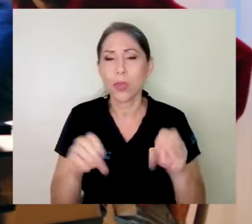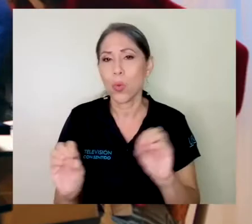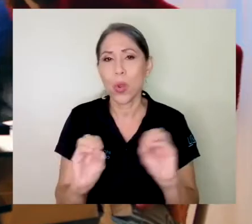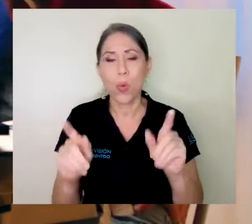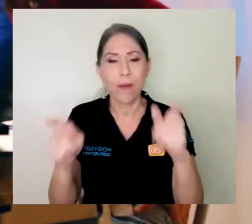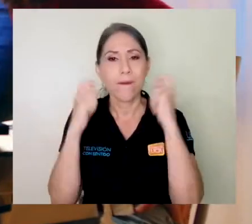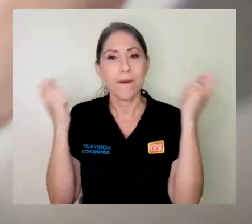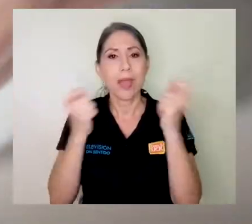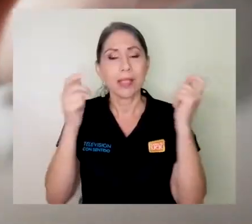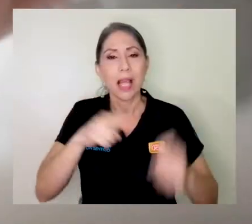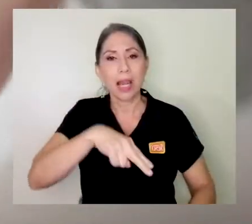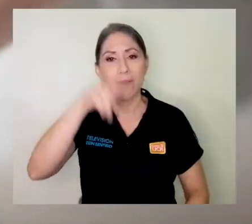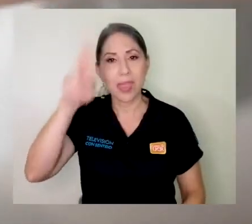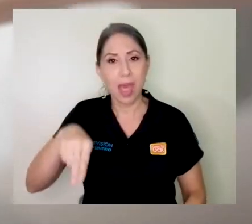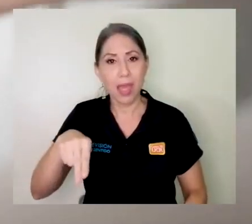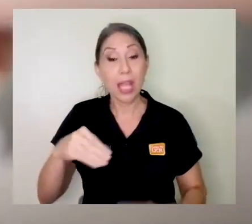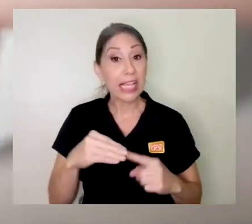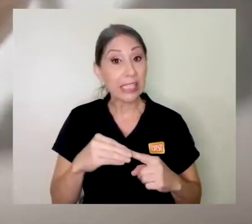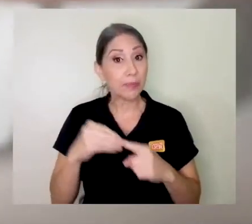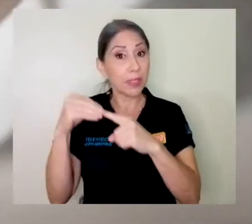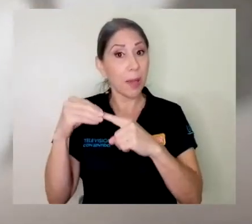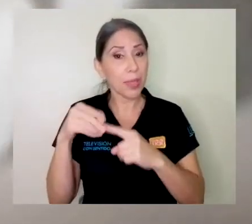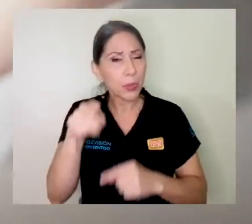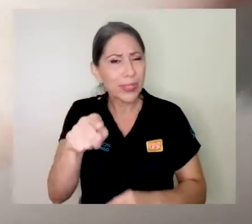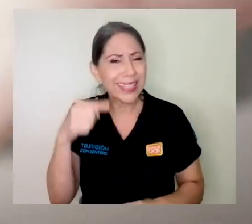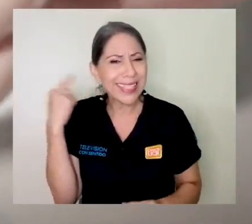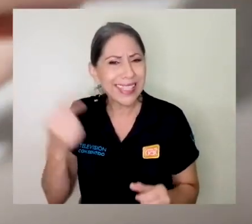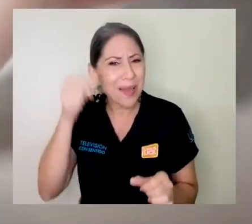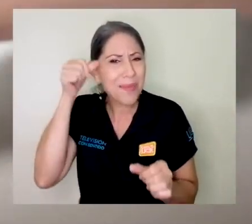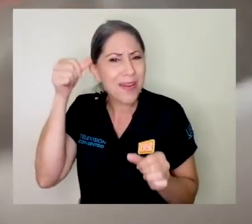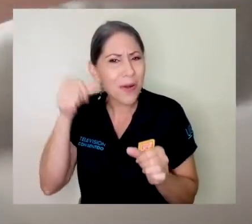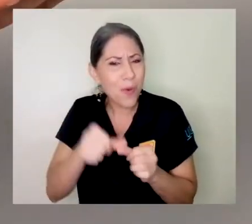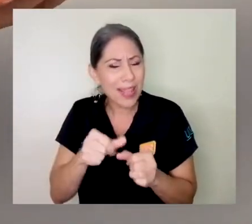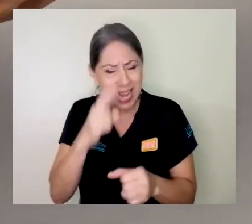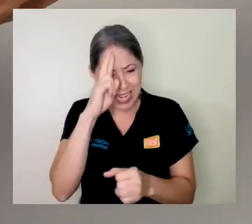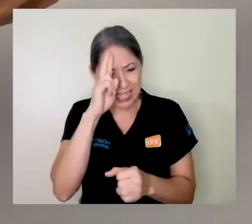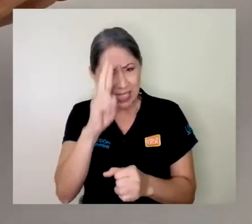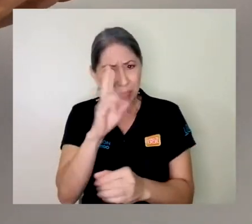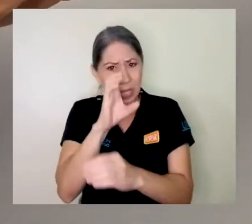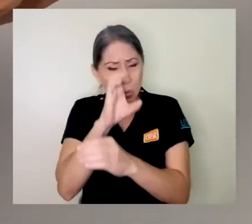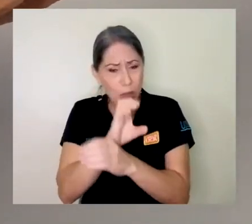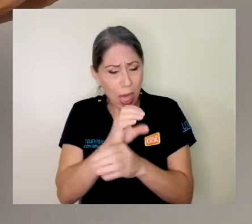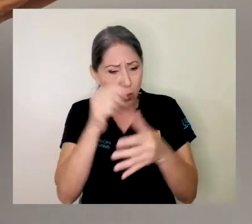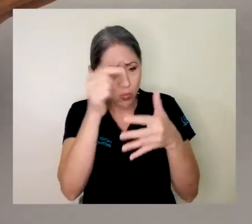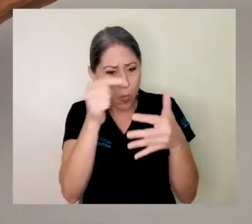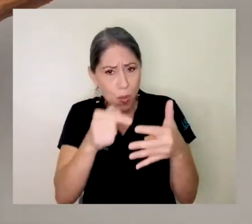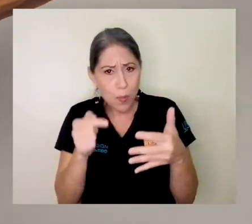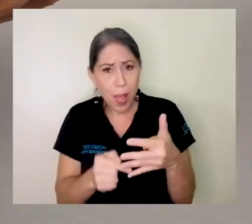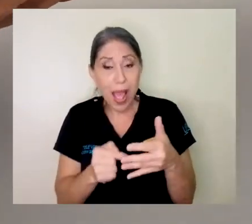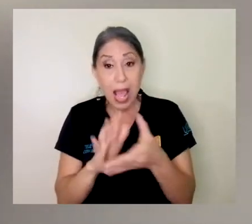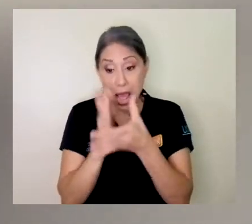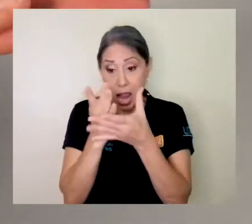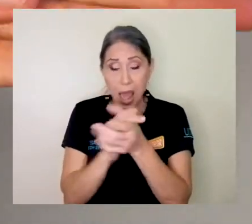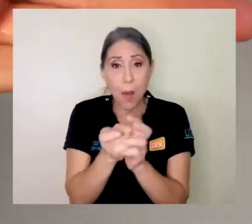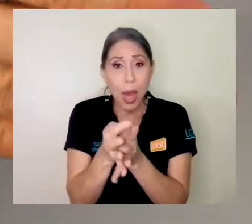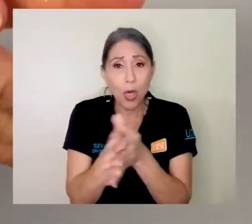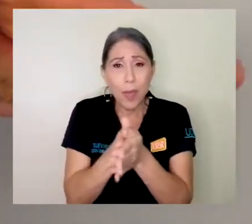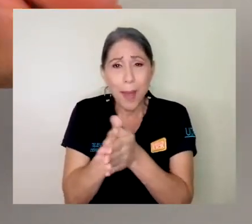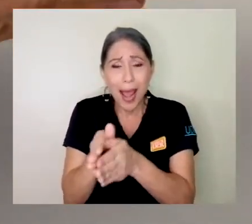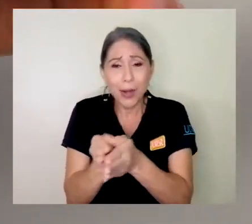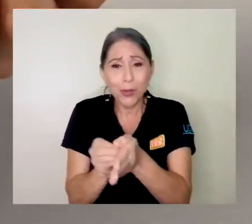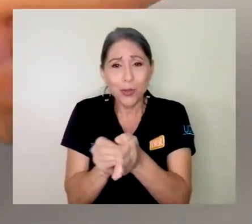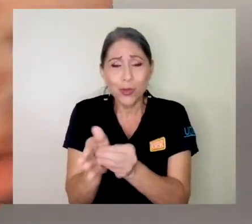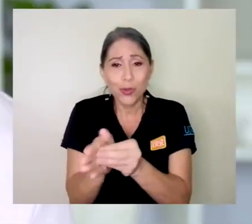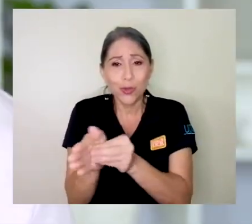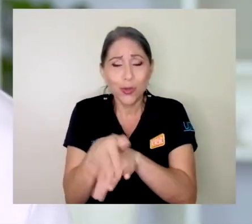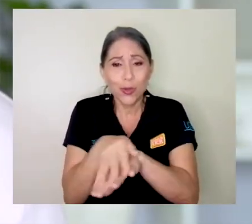navideña. Y sobre todo, recuerde siempre seguir las medidas sanitarias del lavado de manos, la desinfección